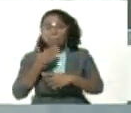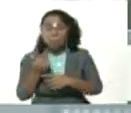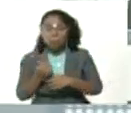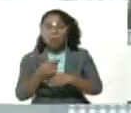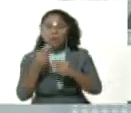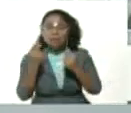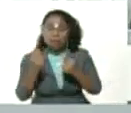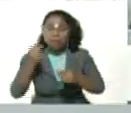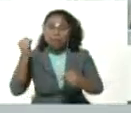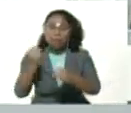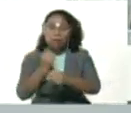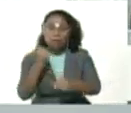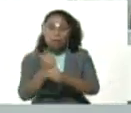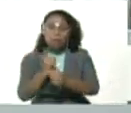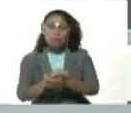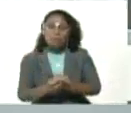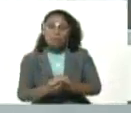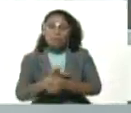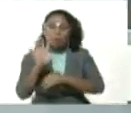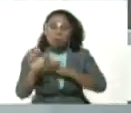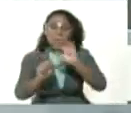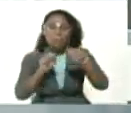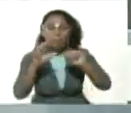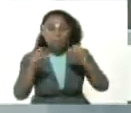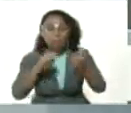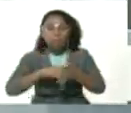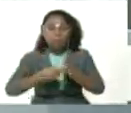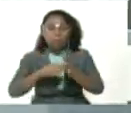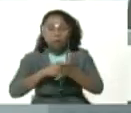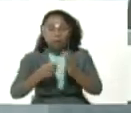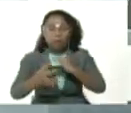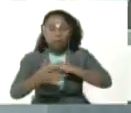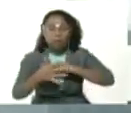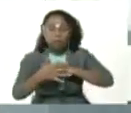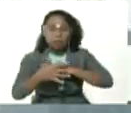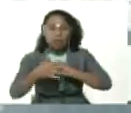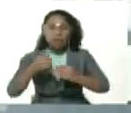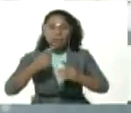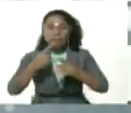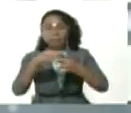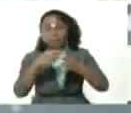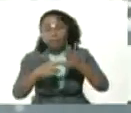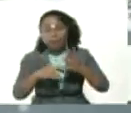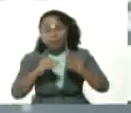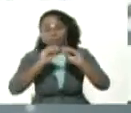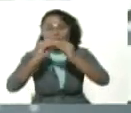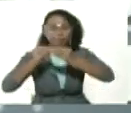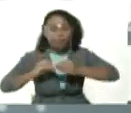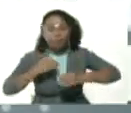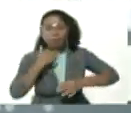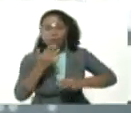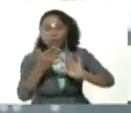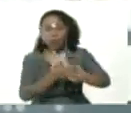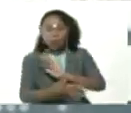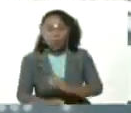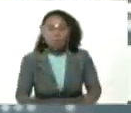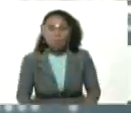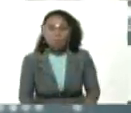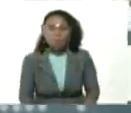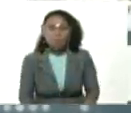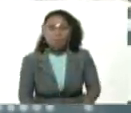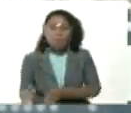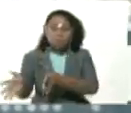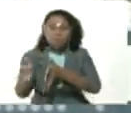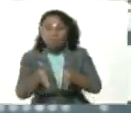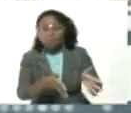de los trabajadores, comprar la tecnología que haya que comprar, los repuestos, ¿verdad? Es ganar,